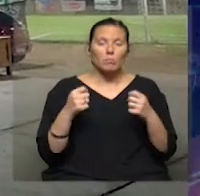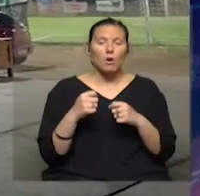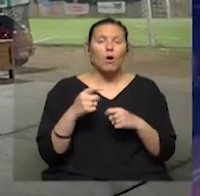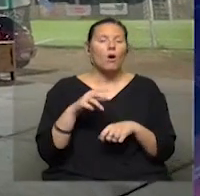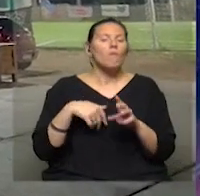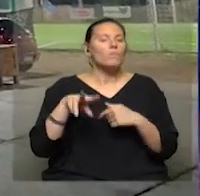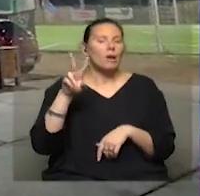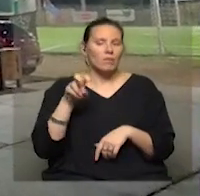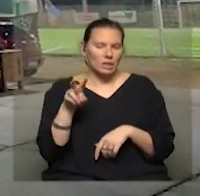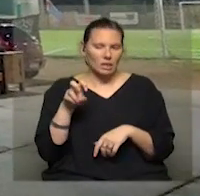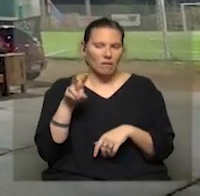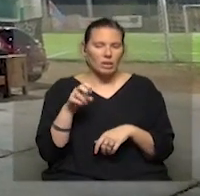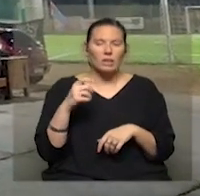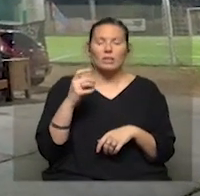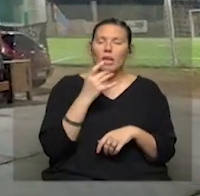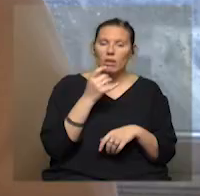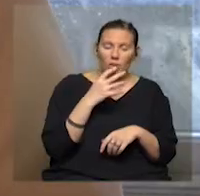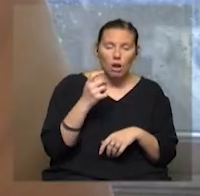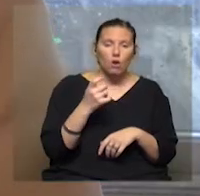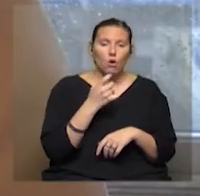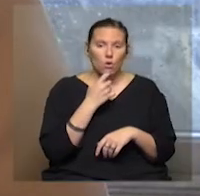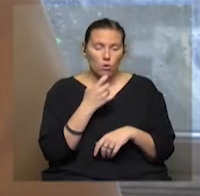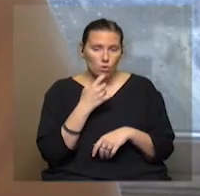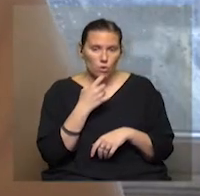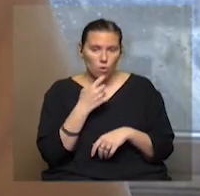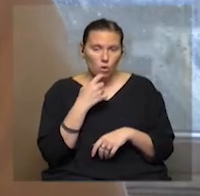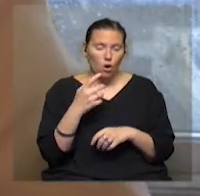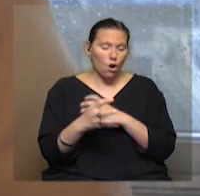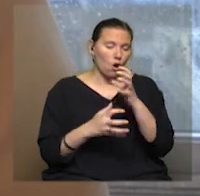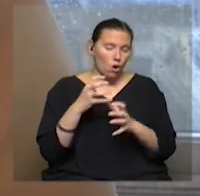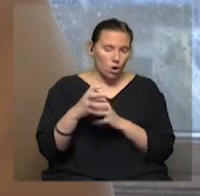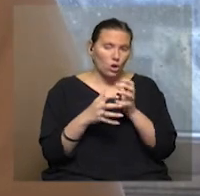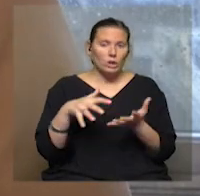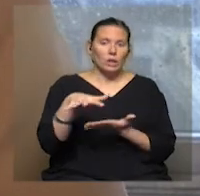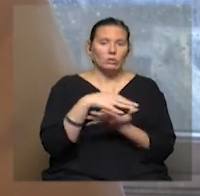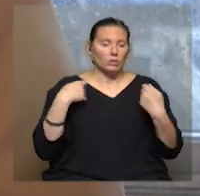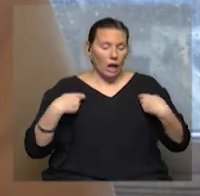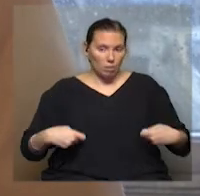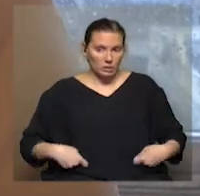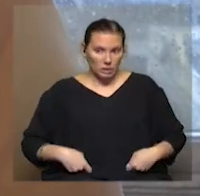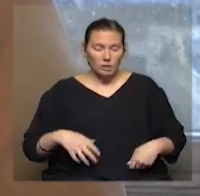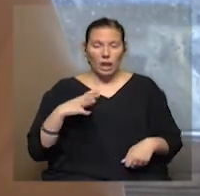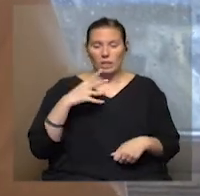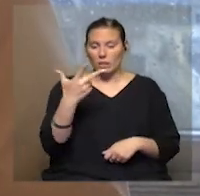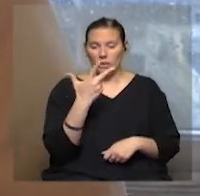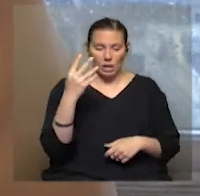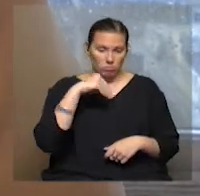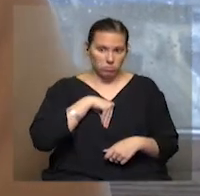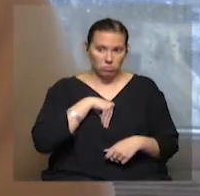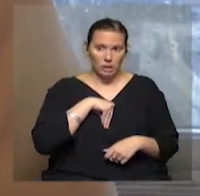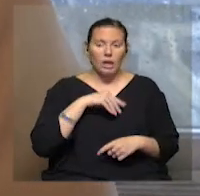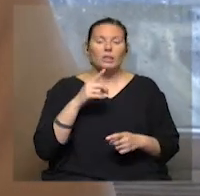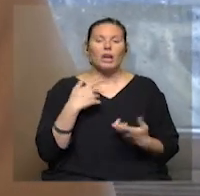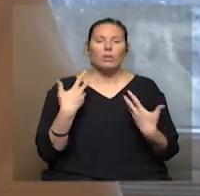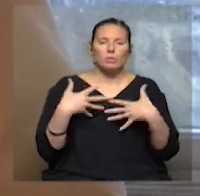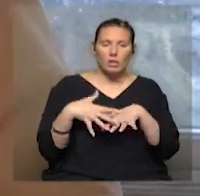verde, ¿no? Y de verde, y de blanco, y de rojo, que son los colores de Sayago. Así que generamos una camiseta que contiene todo eso y genera una